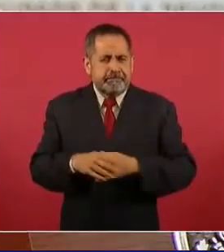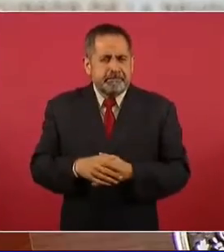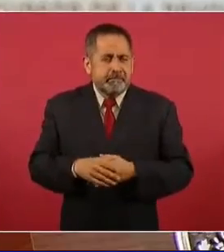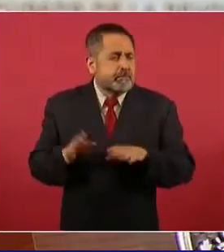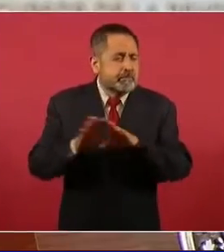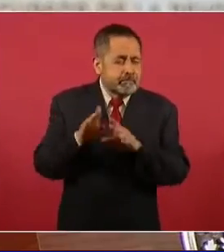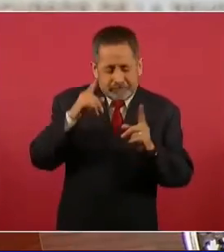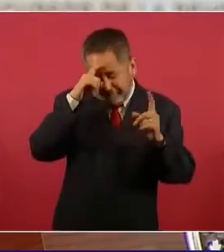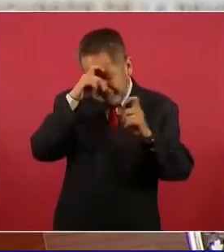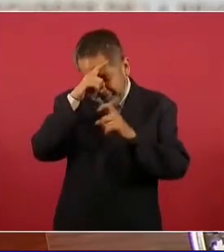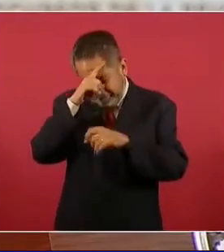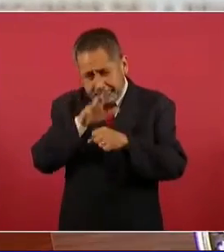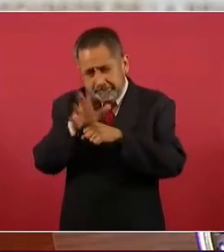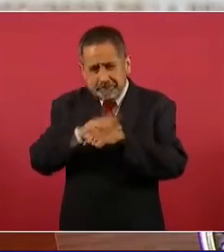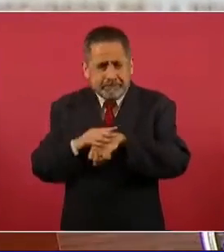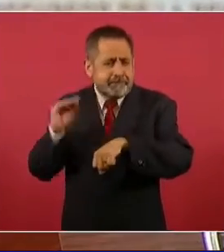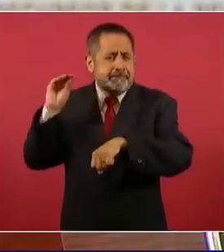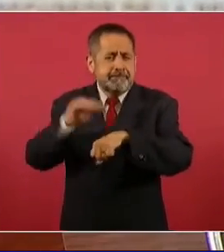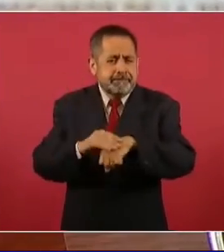cuesta más trabajo